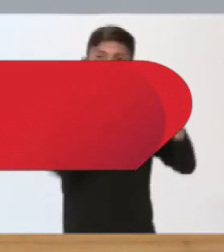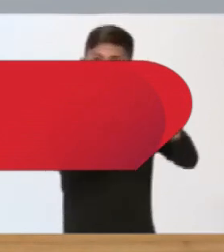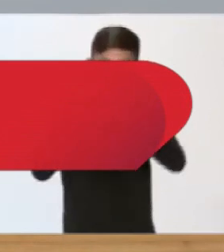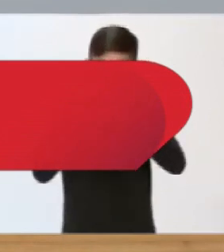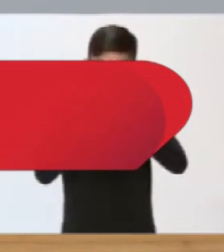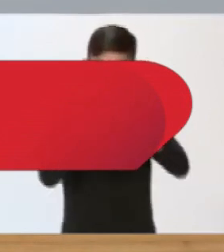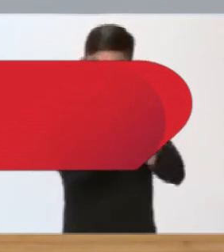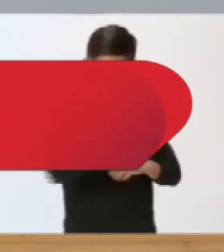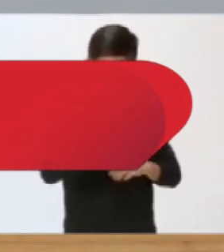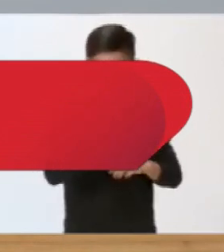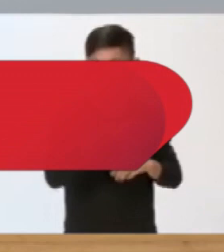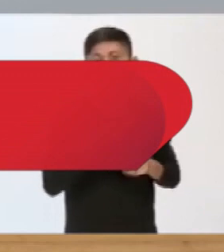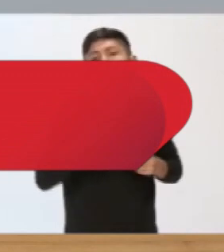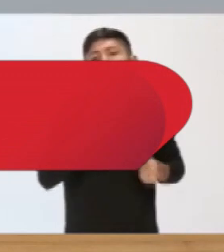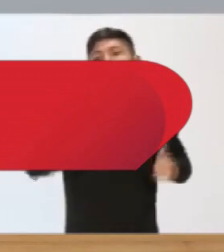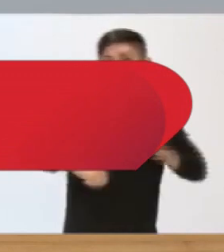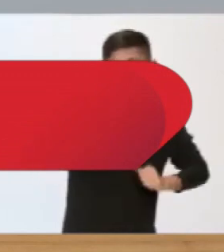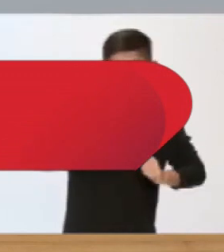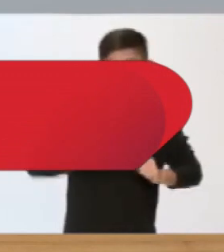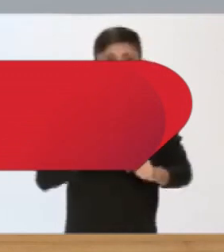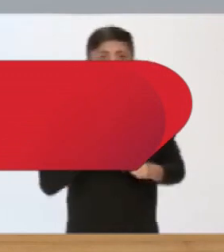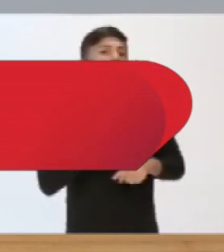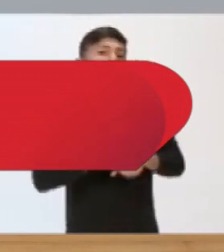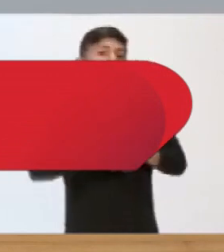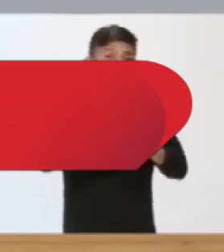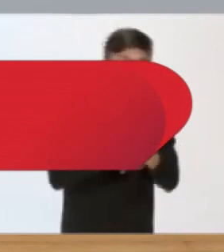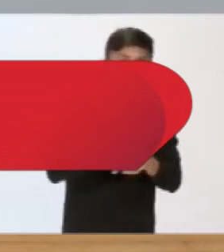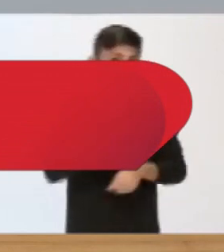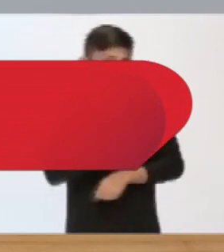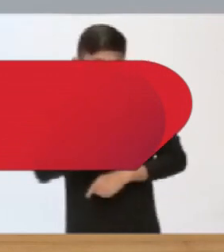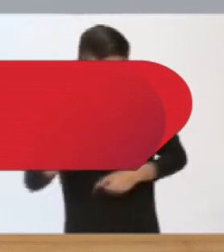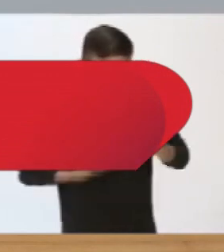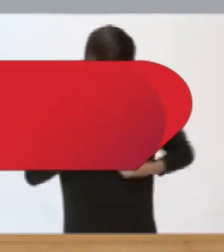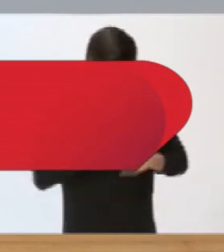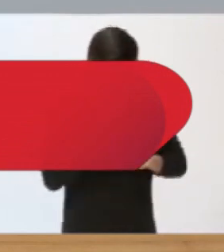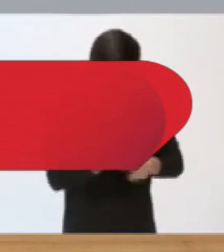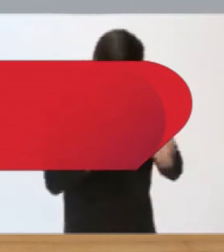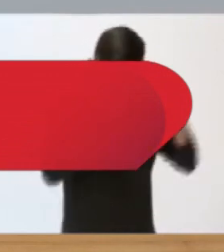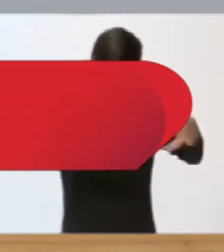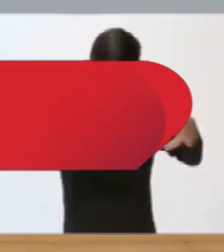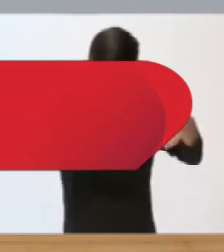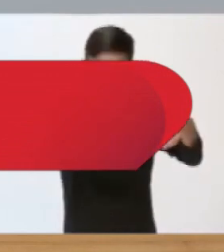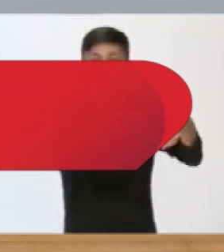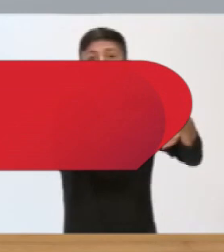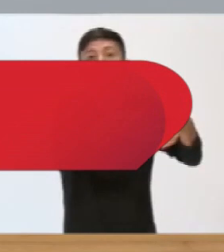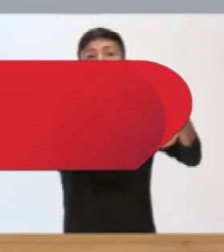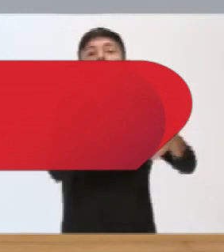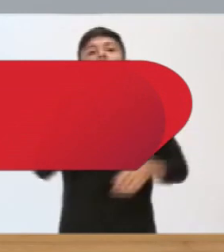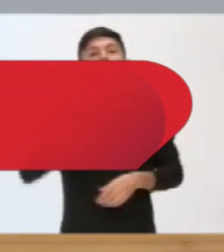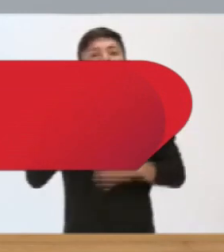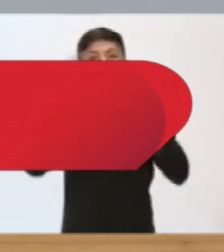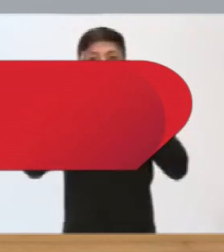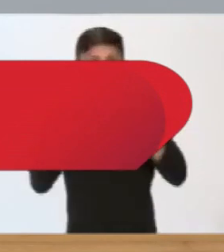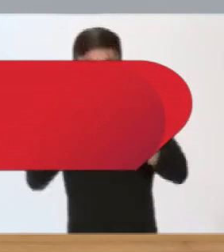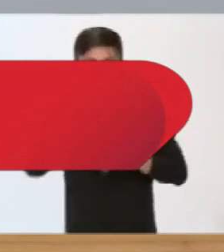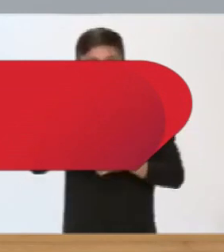internación clínica o quirúrgica, pacientes no COVID. Por otro lado, contamos con el Sanatorio de